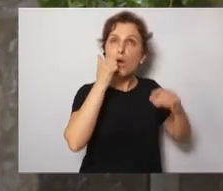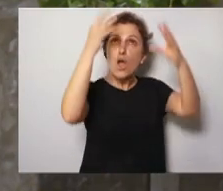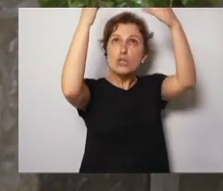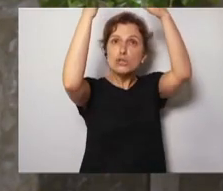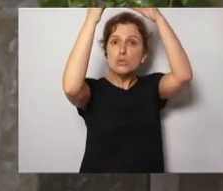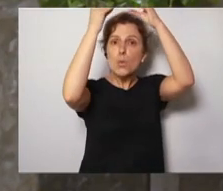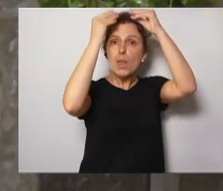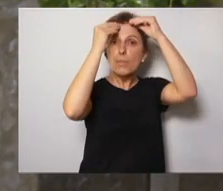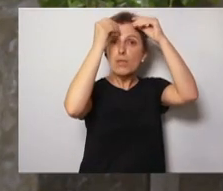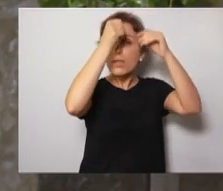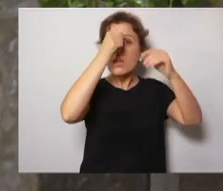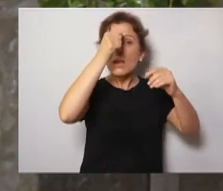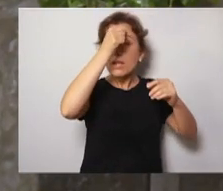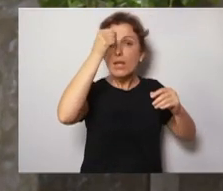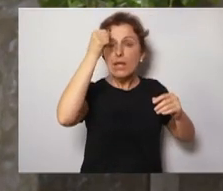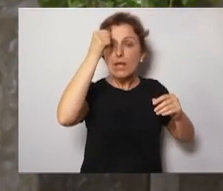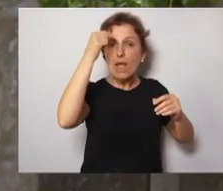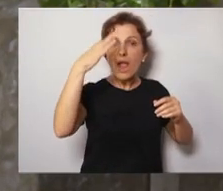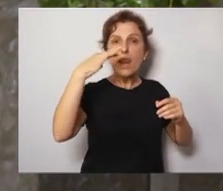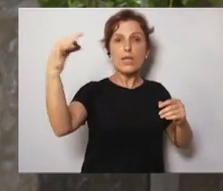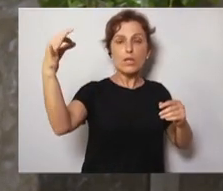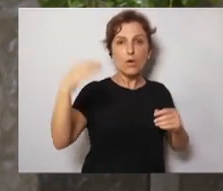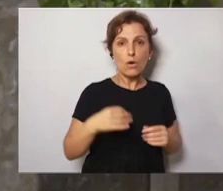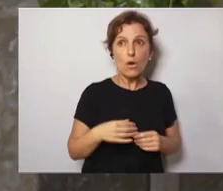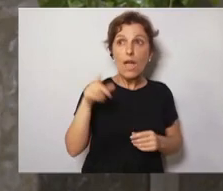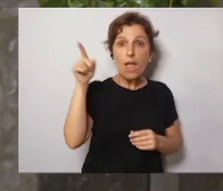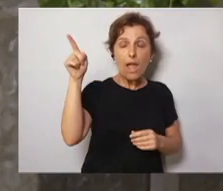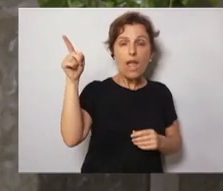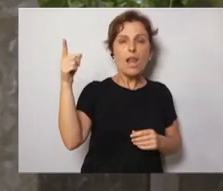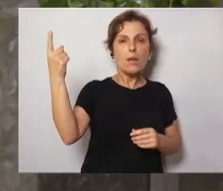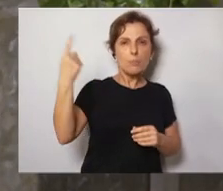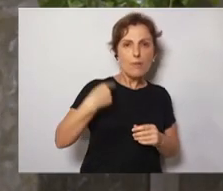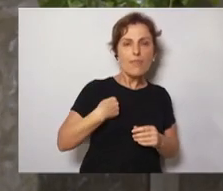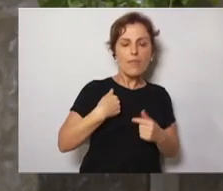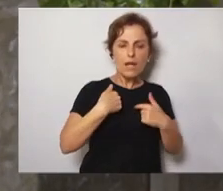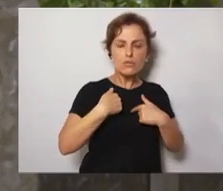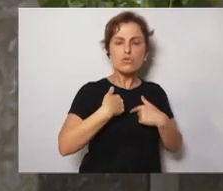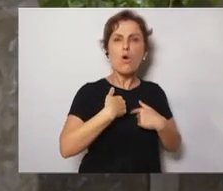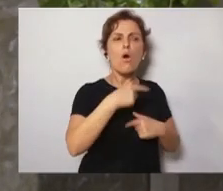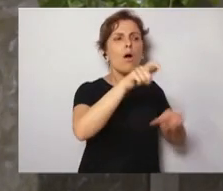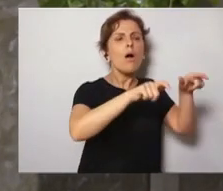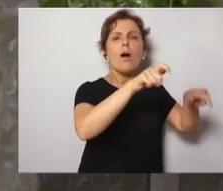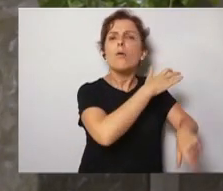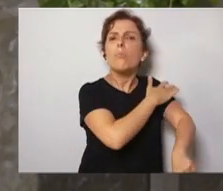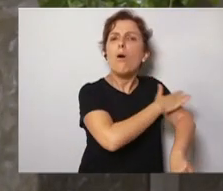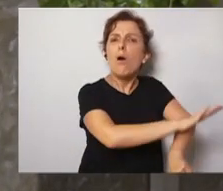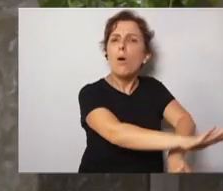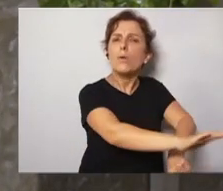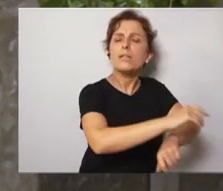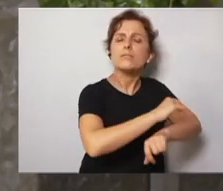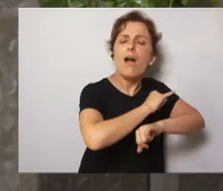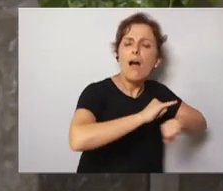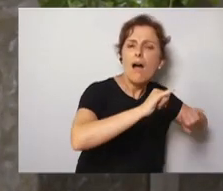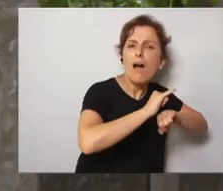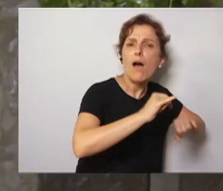unción él me envió a llevar la buena noticia a los pobres a anunciar la liberación a los